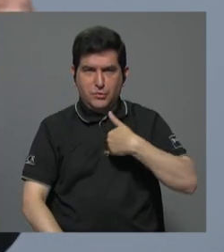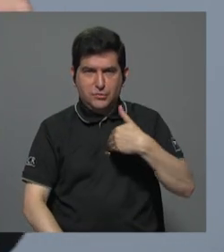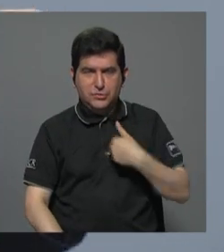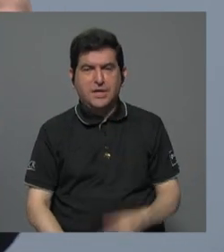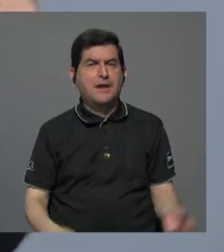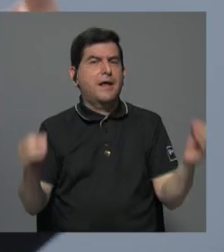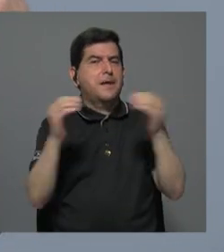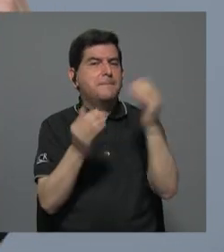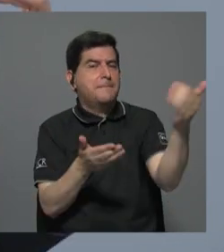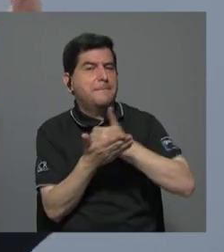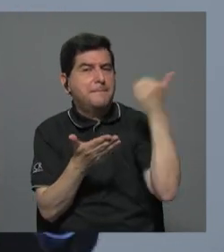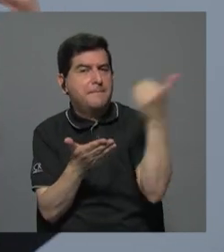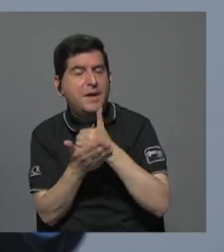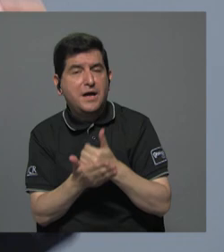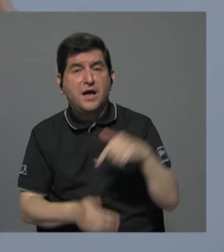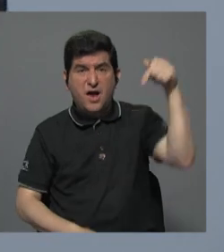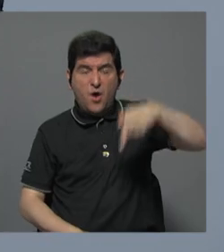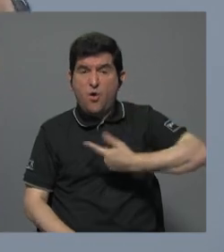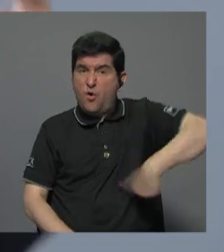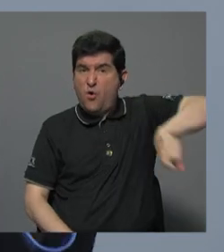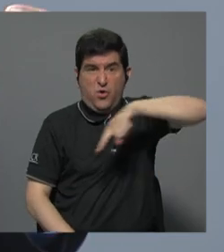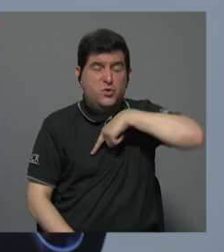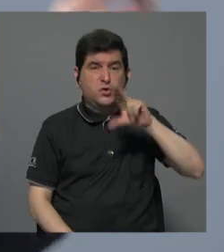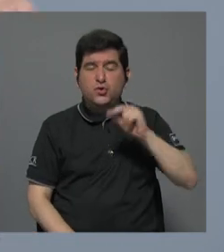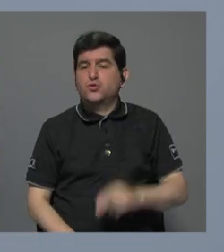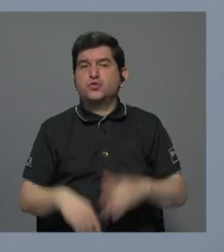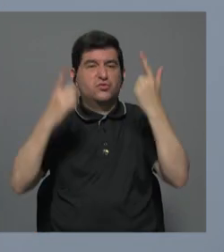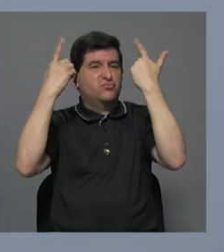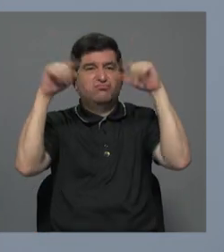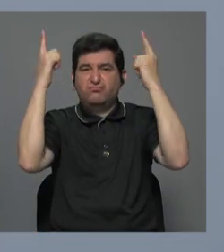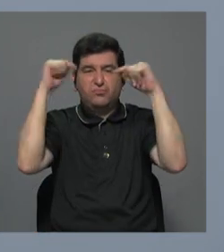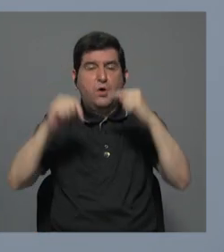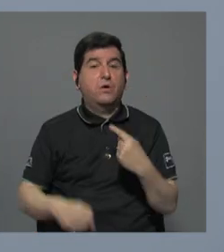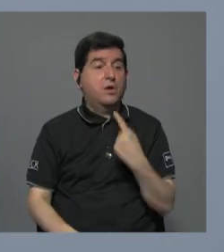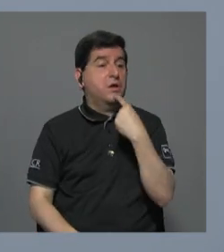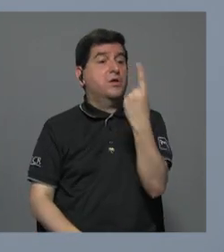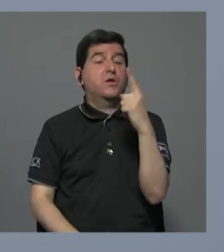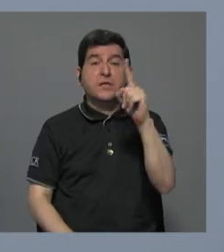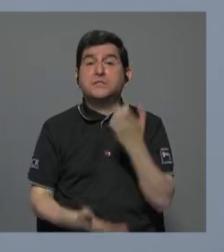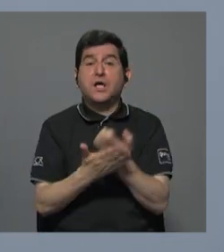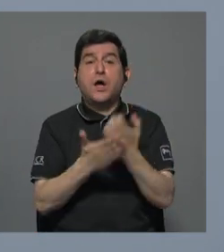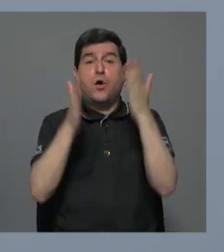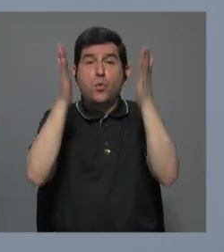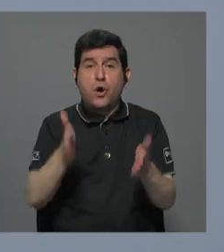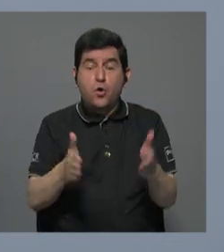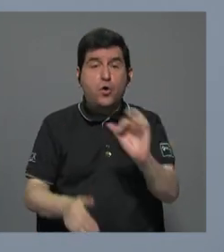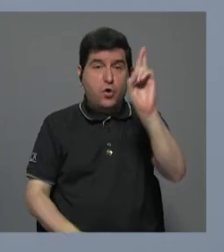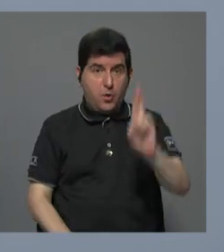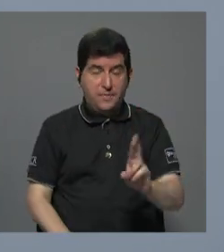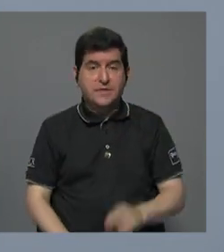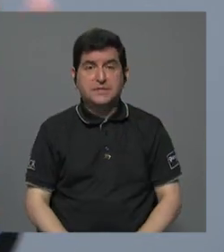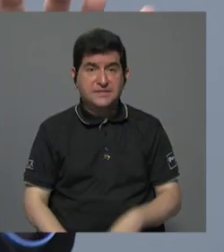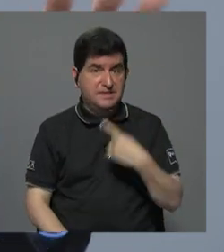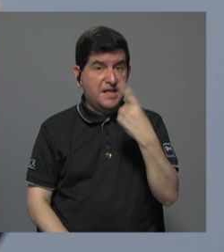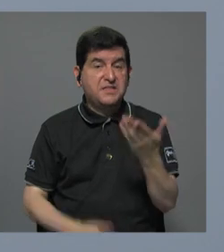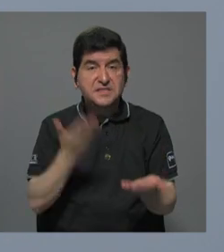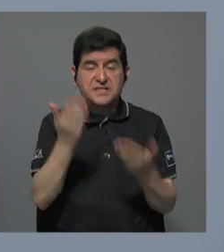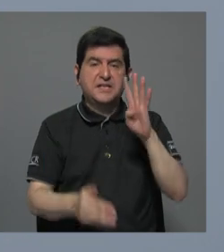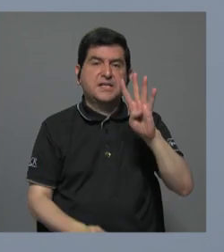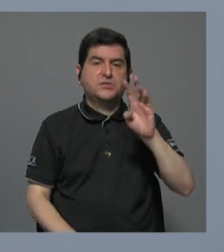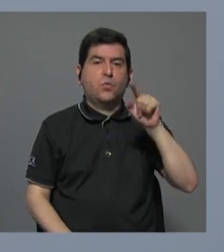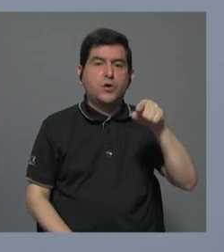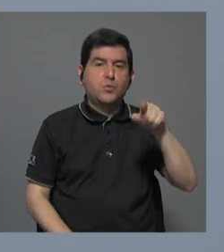muchos más recursos porque hoy nosotros no somos eficientes y de acuerdo a lo que plantea uno de los economistas costarricenses habla que podría ser del